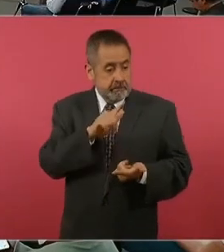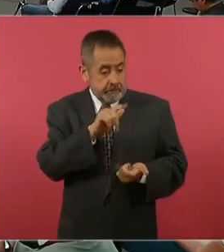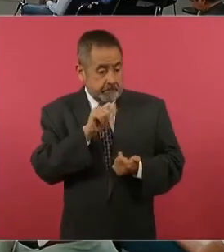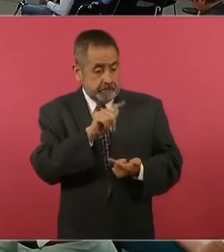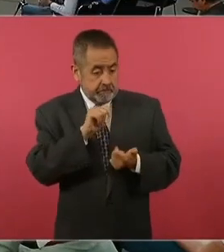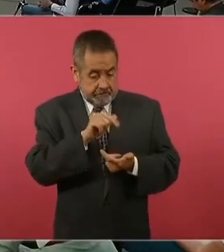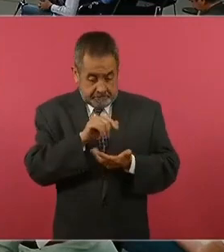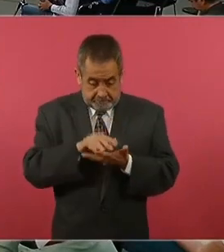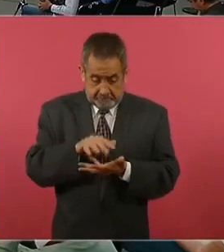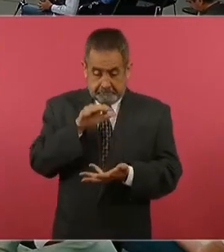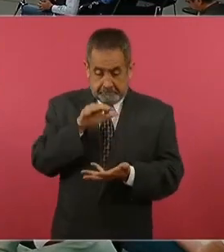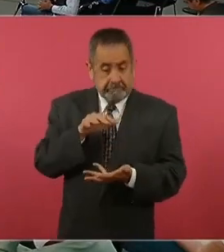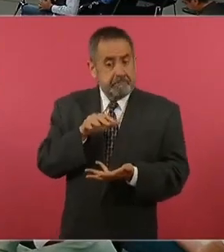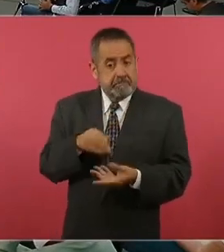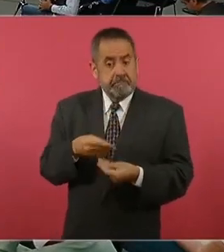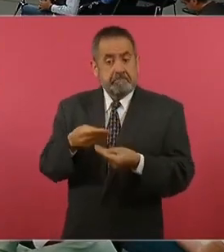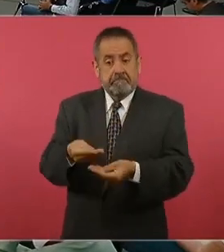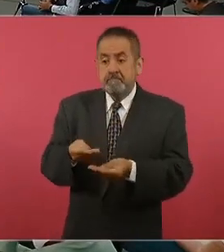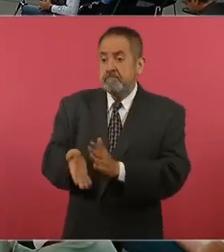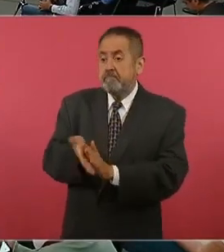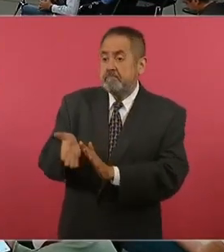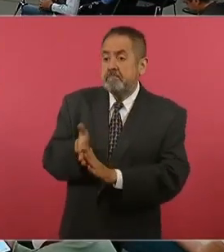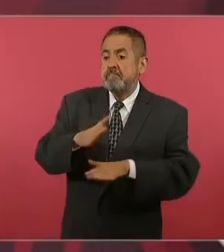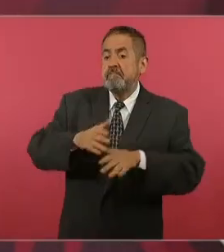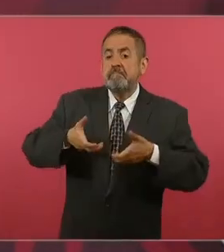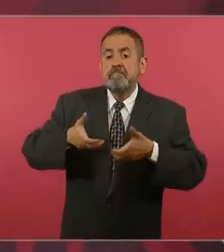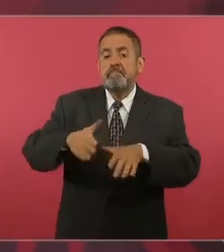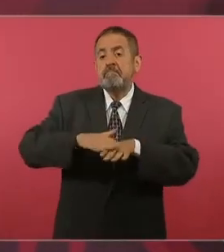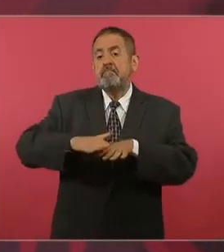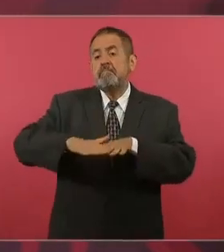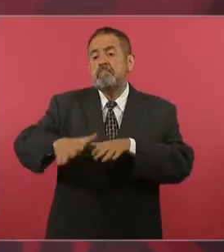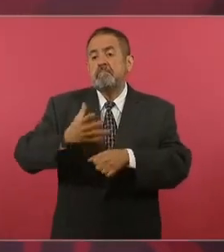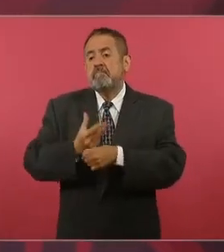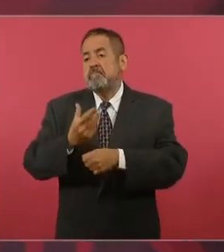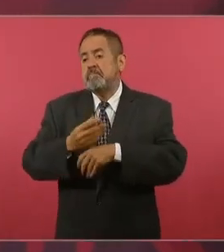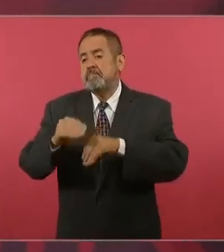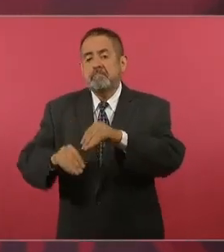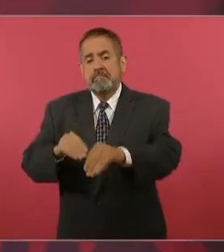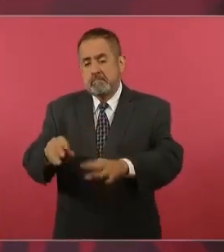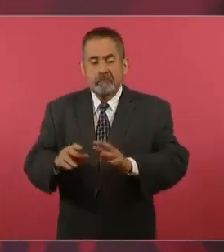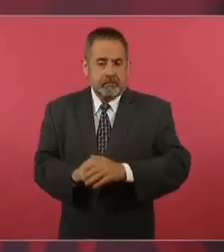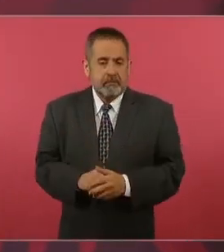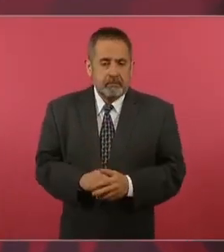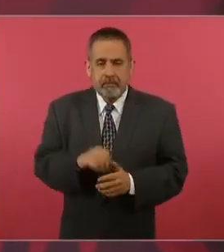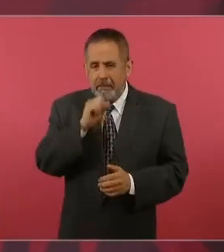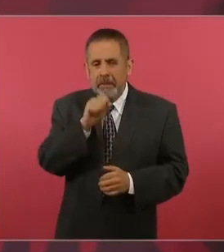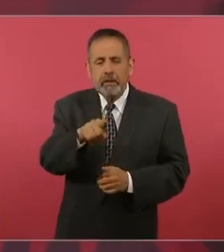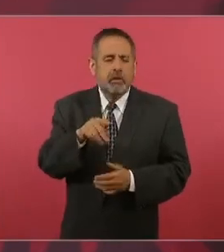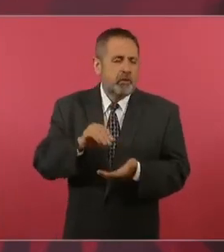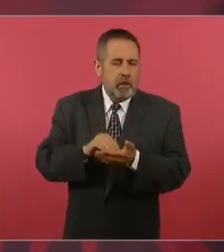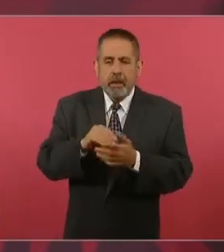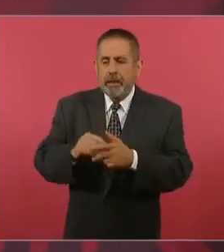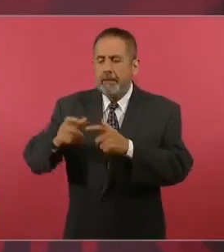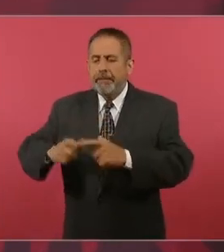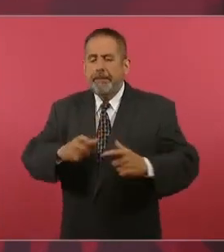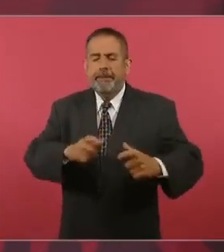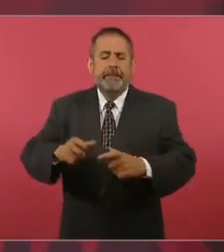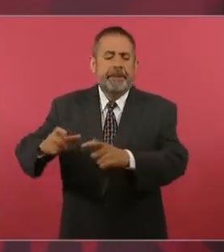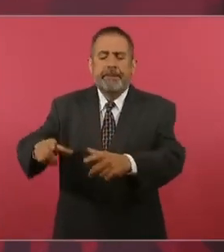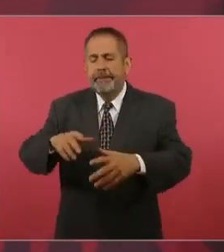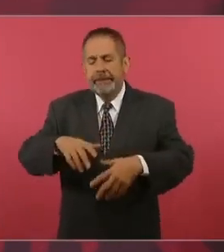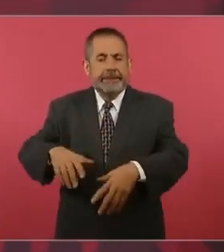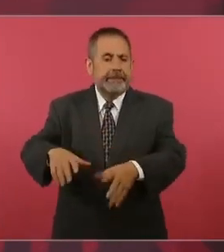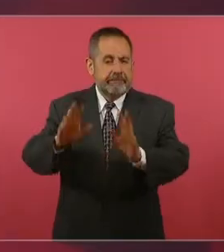se tiene presupuesto para mejorar las calles, porque siguen siendo los baches